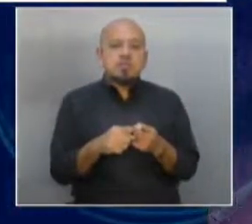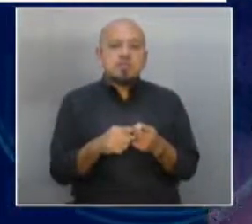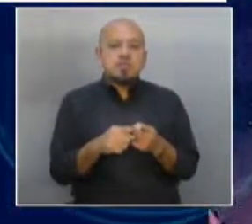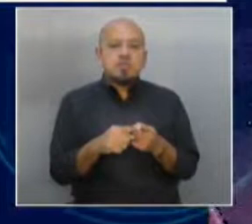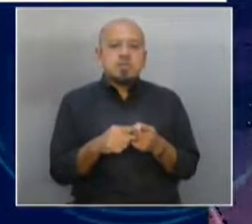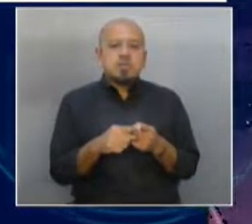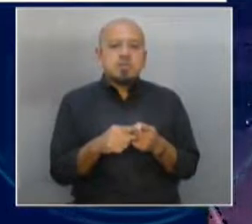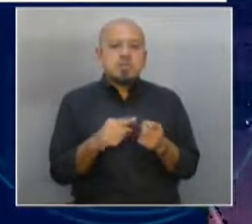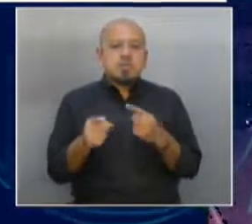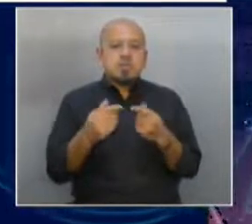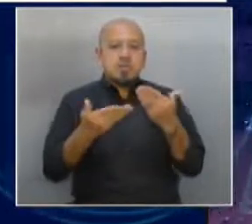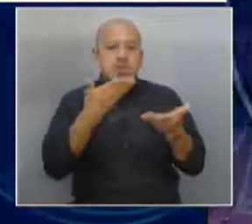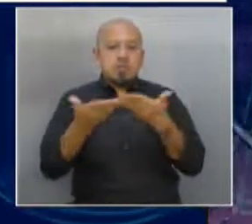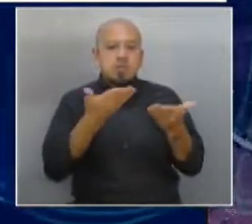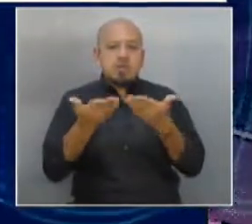Y la murga